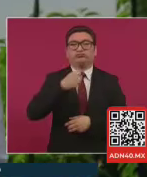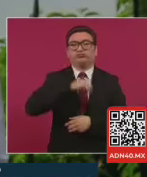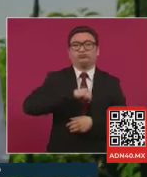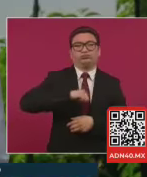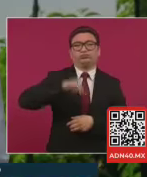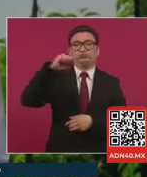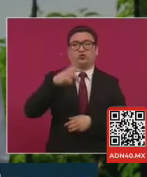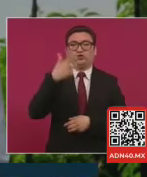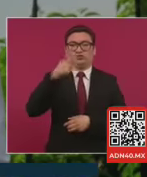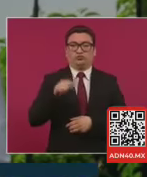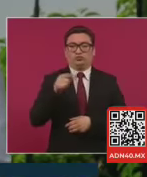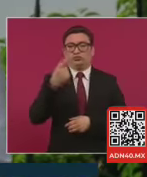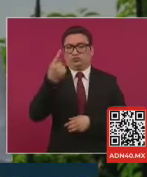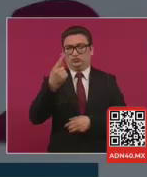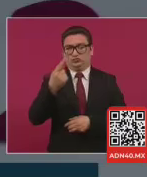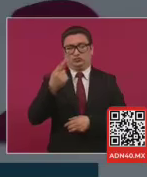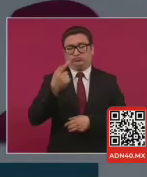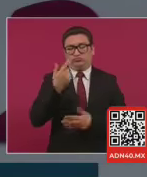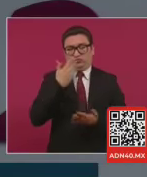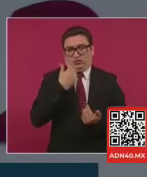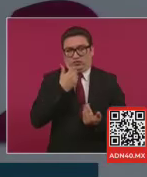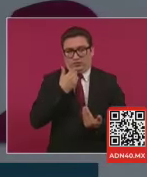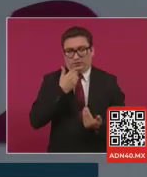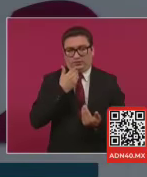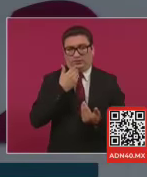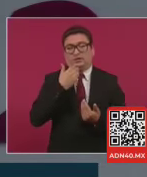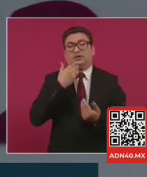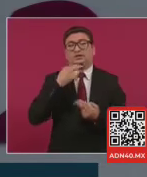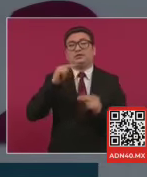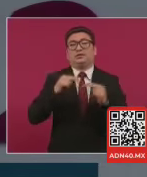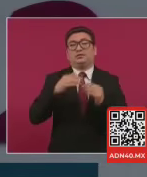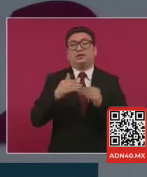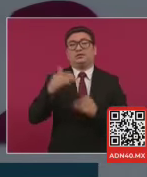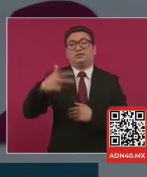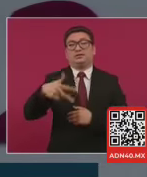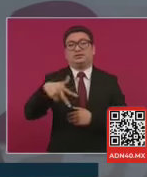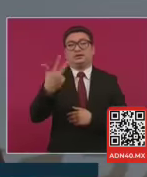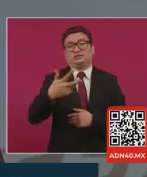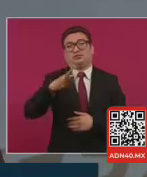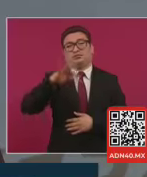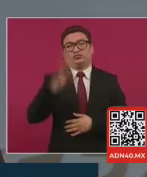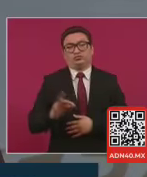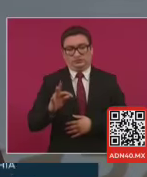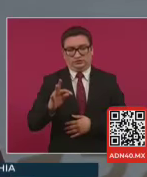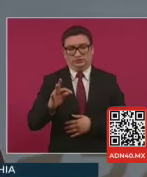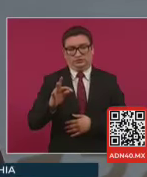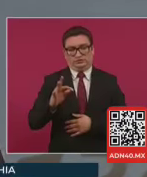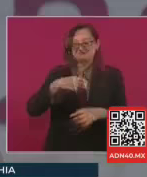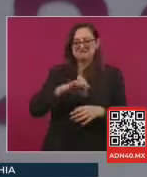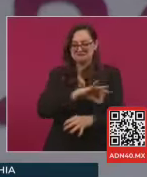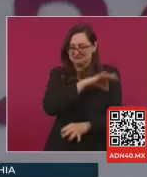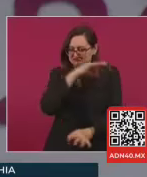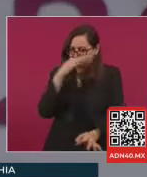de 8.1, sino de 13%.